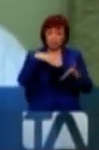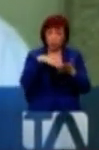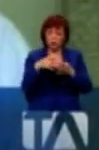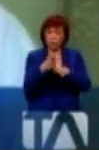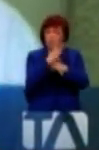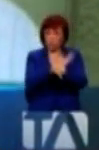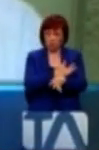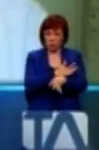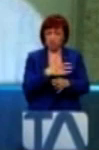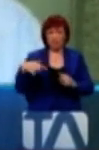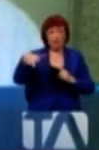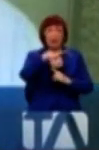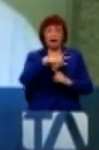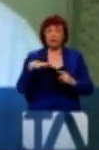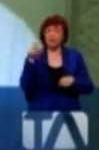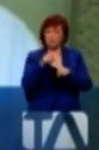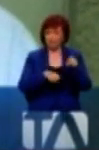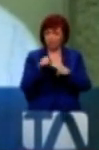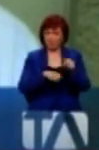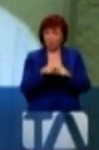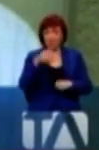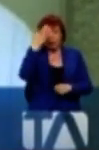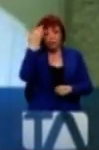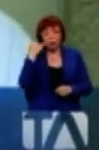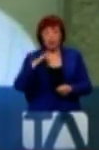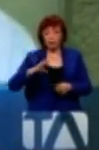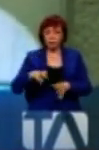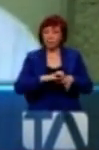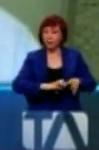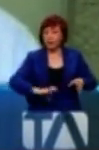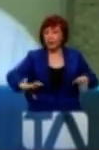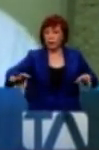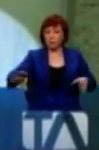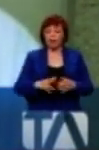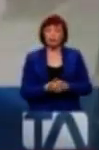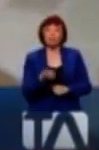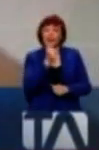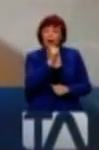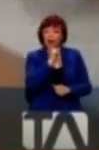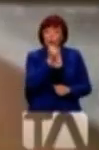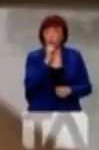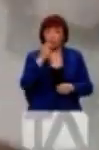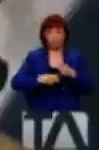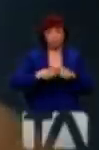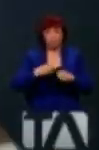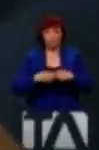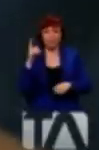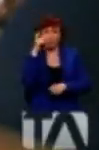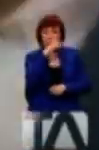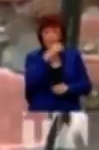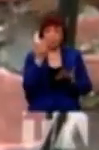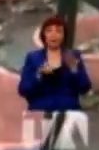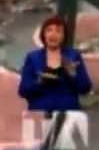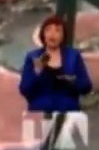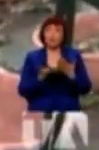ambiental para el dragado del canal de acceso a Puerto Bolívar. Errores que podrían poner en riesgo